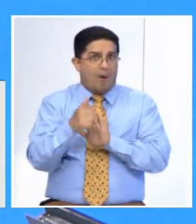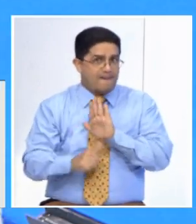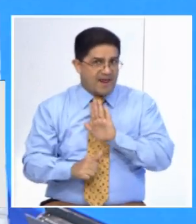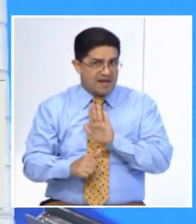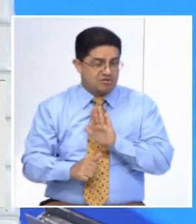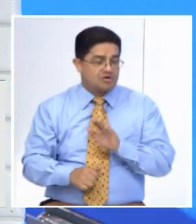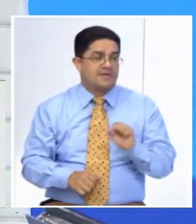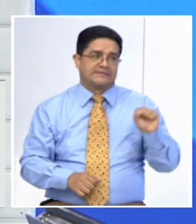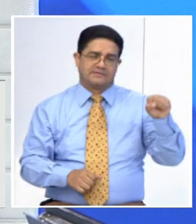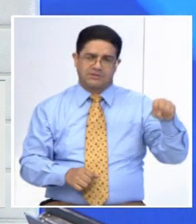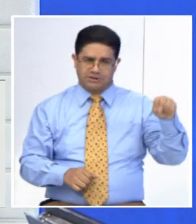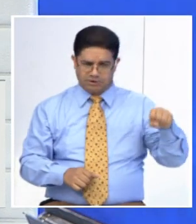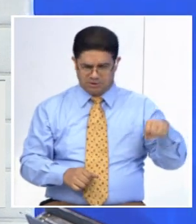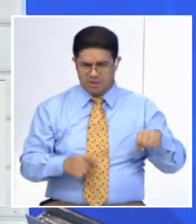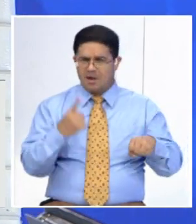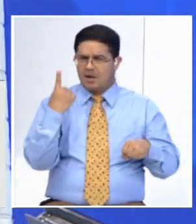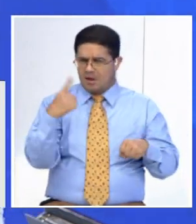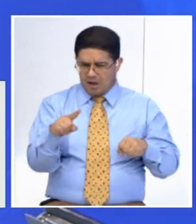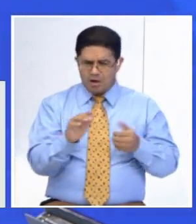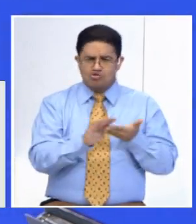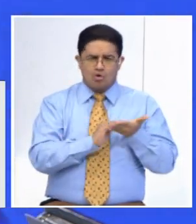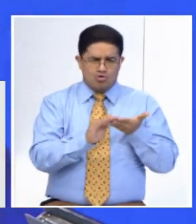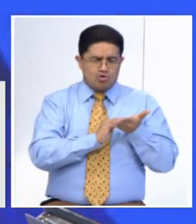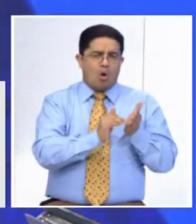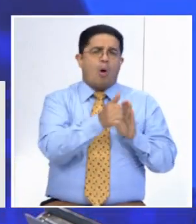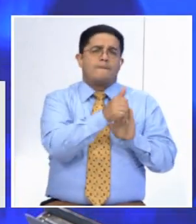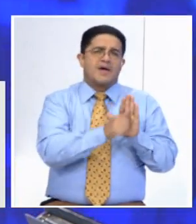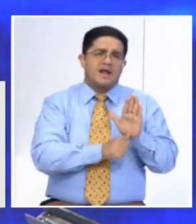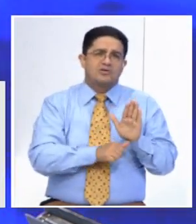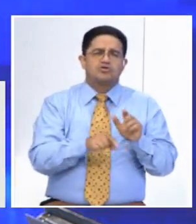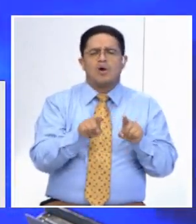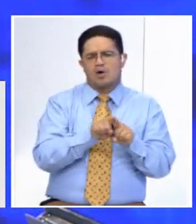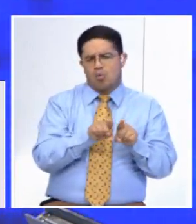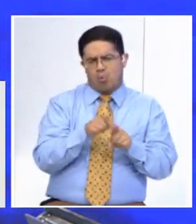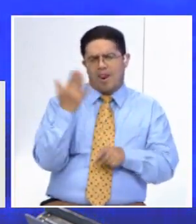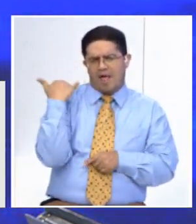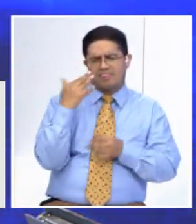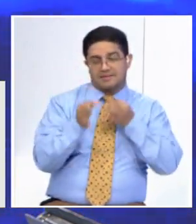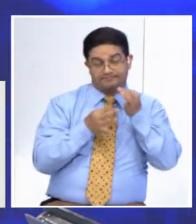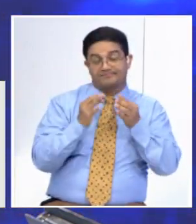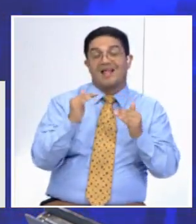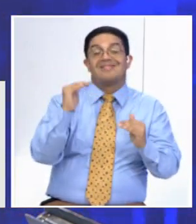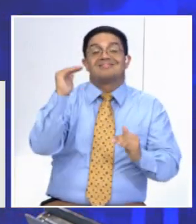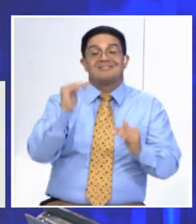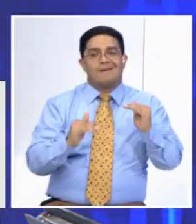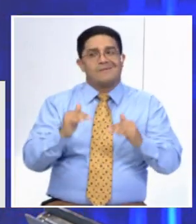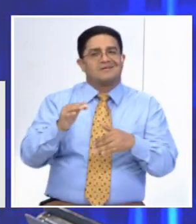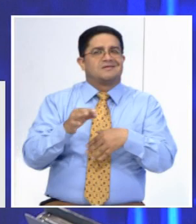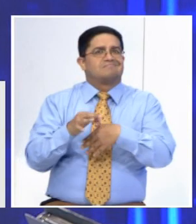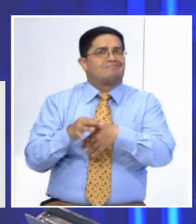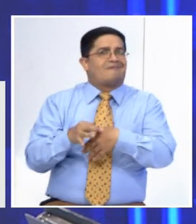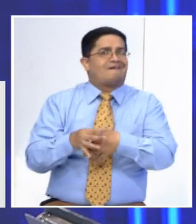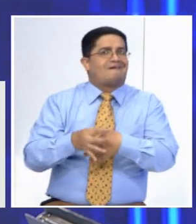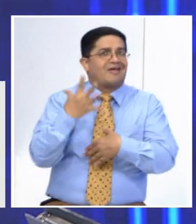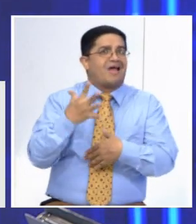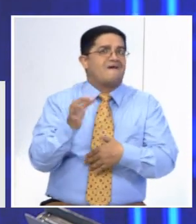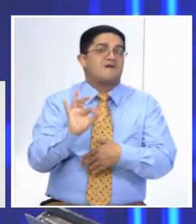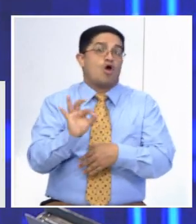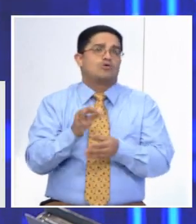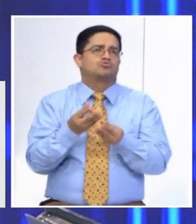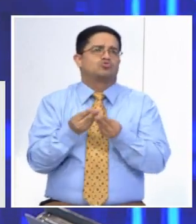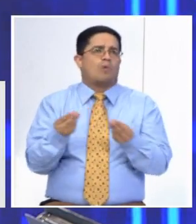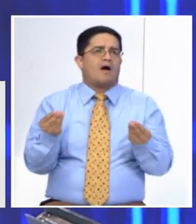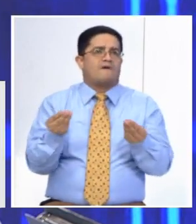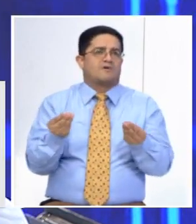sí. Existen alternativas quirúrgicas. Como lo dije anteriormente, va a depender del grado de prolapso y